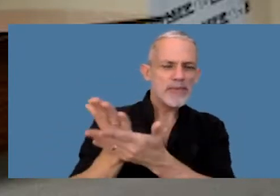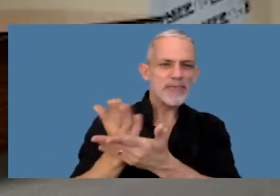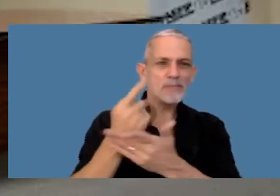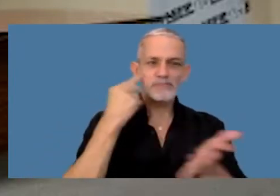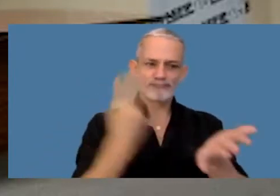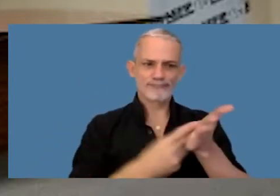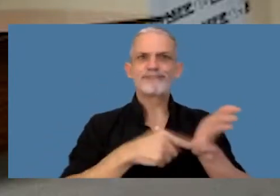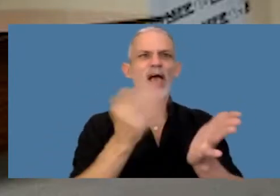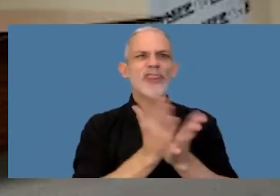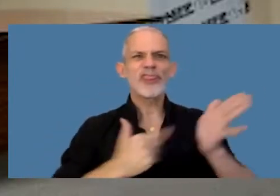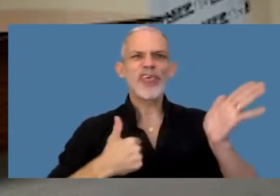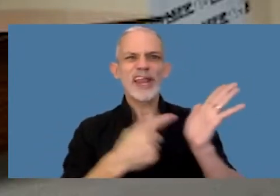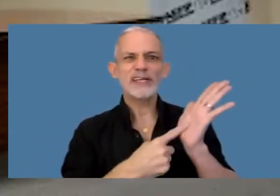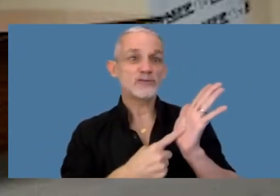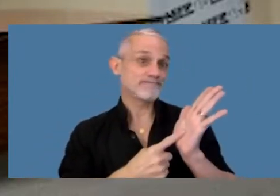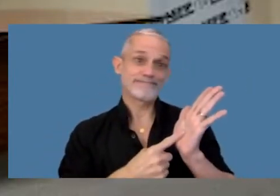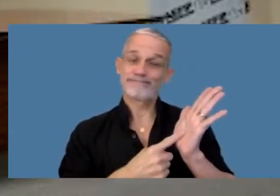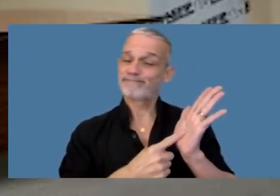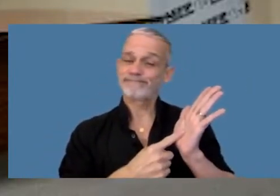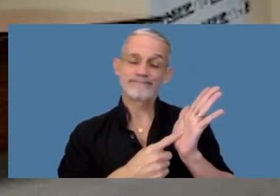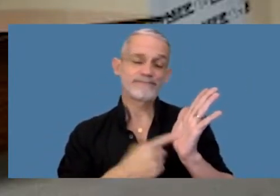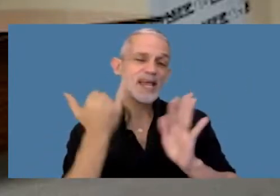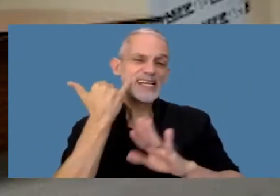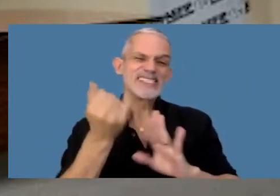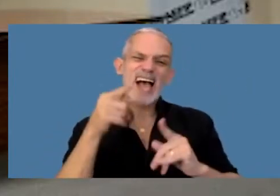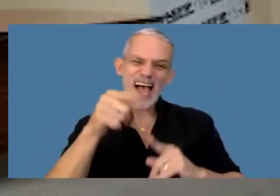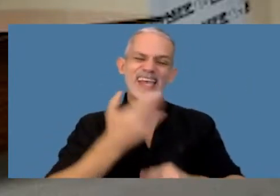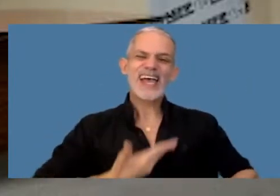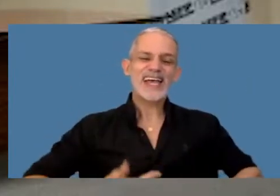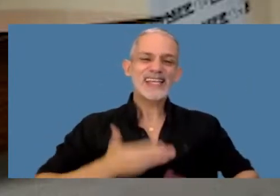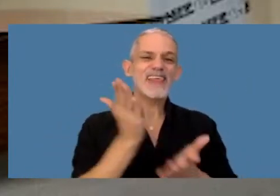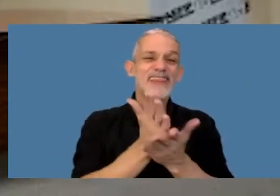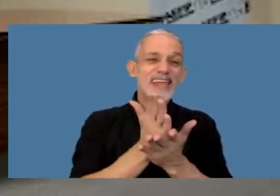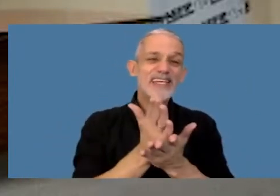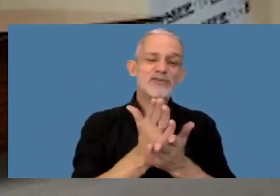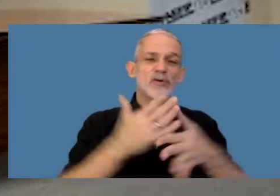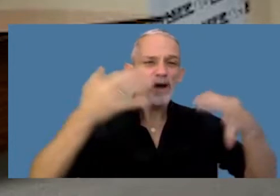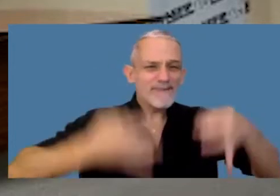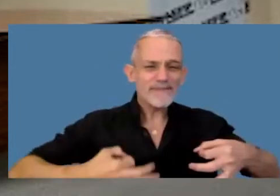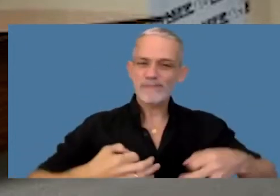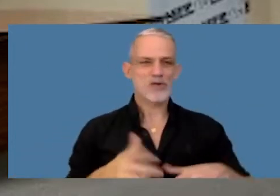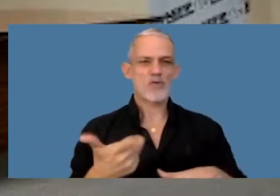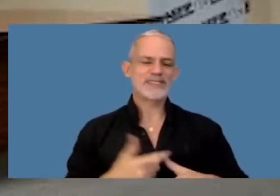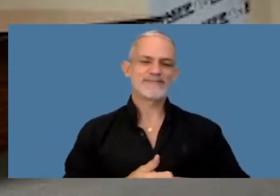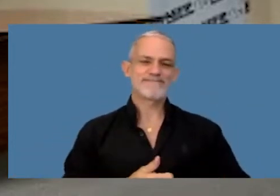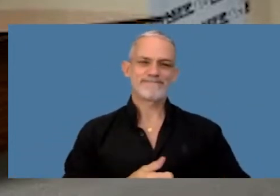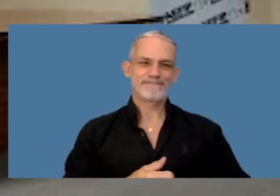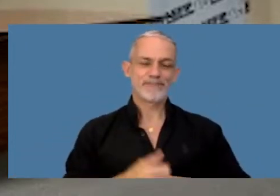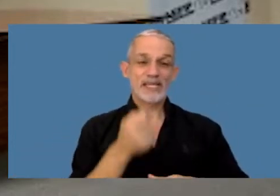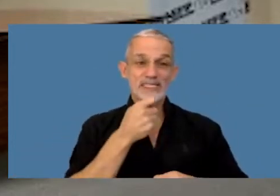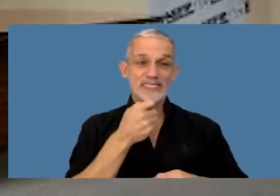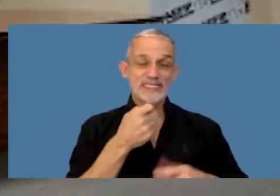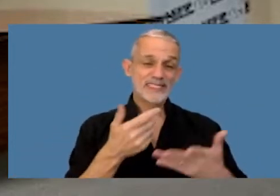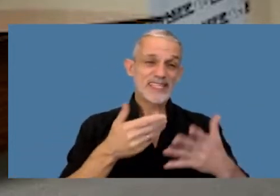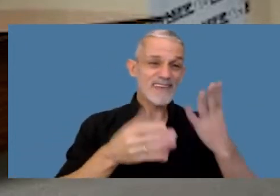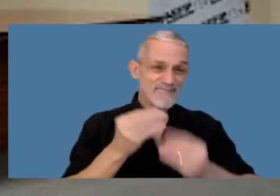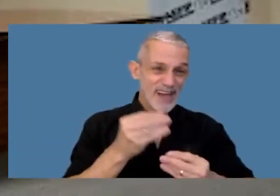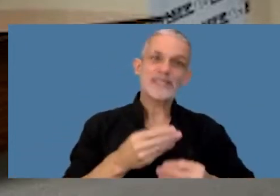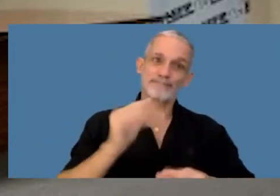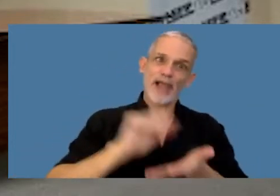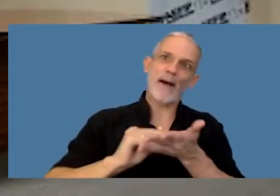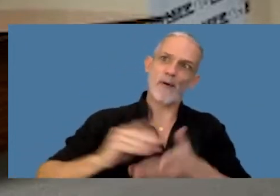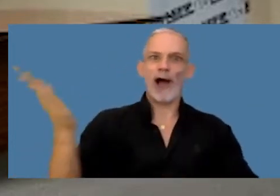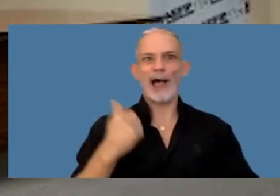de derechos, es porque ahí el Estado de Derecho no está funcionando correctamente. Y esto sí es importante